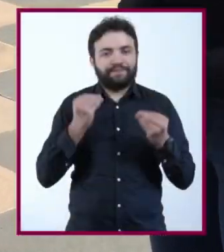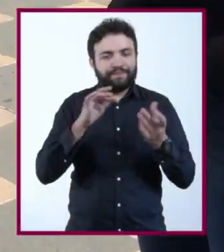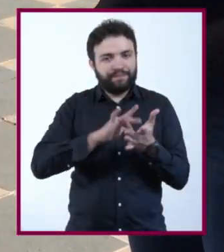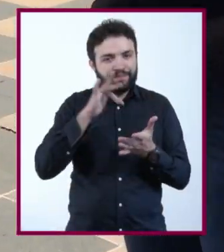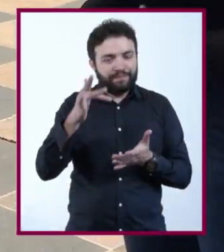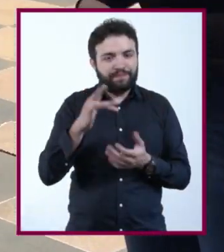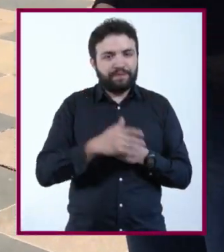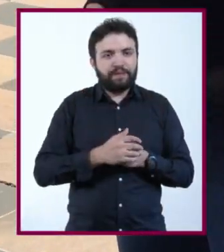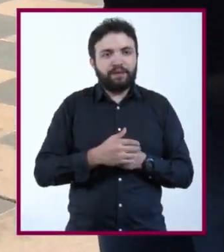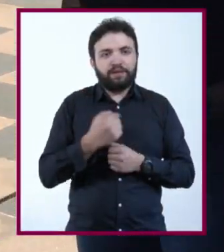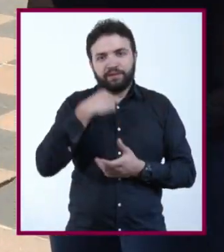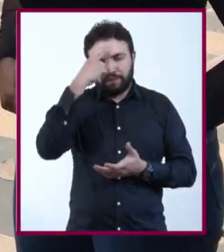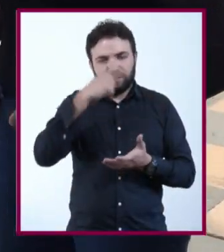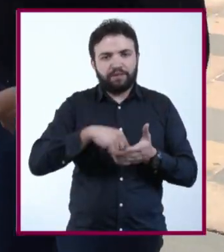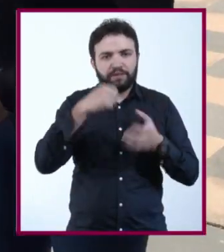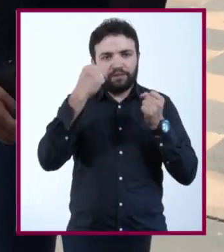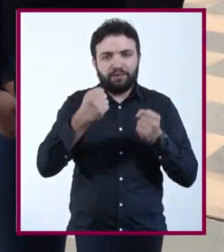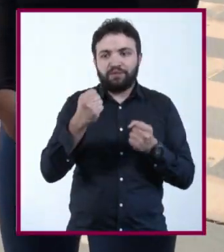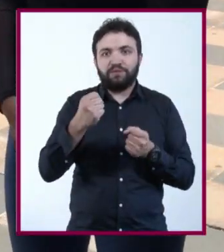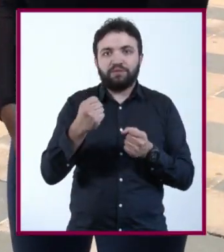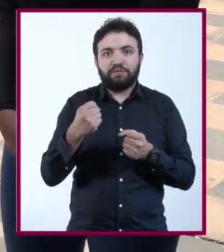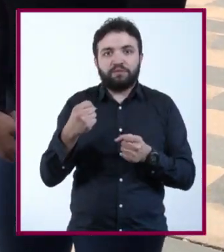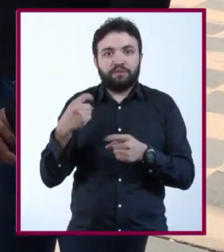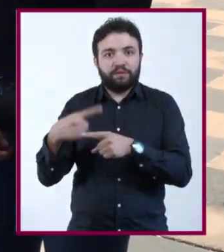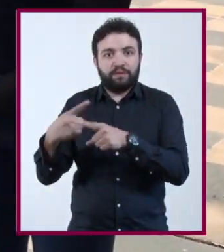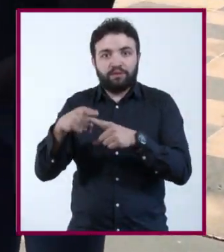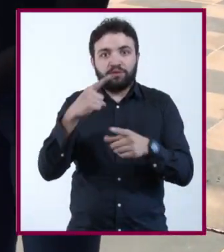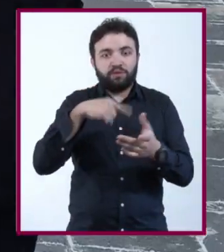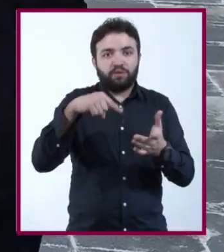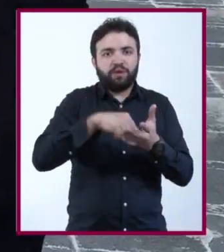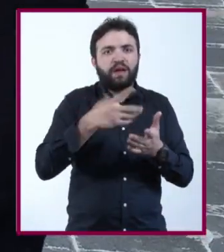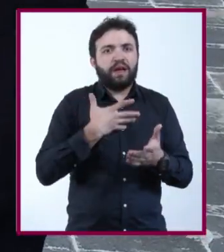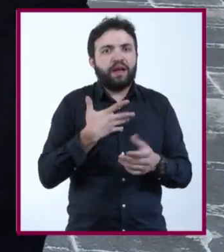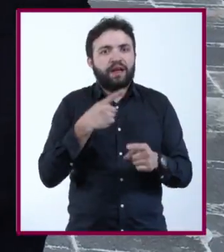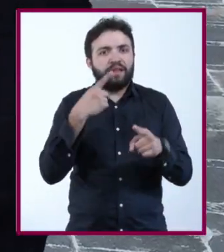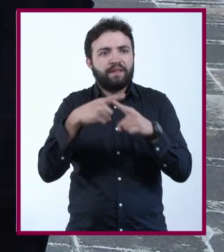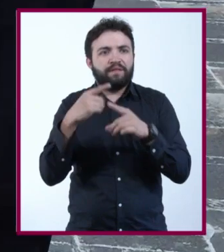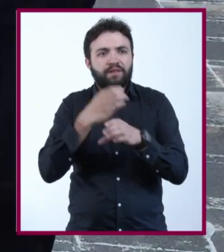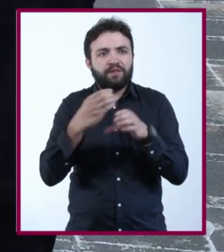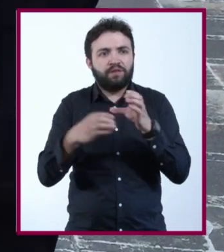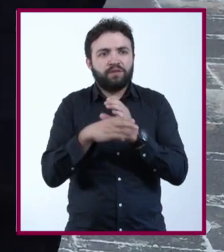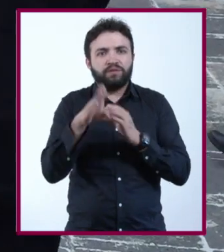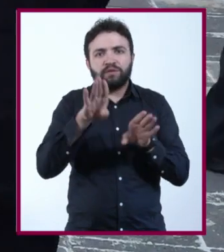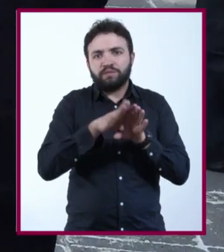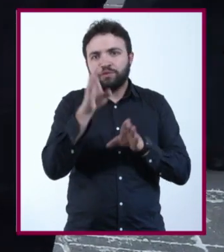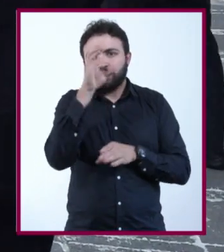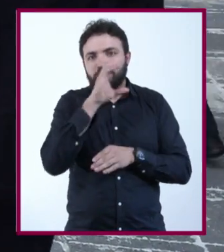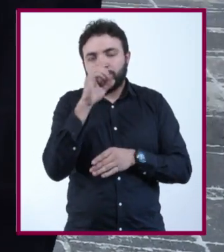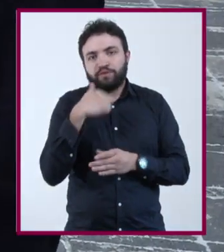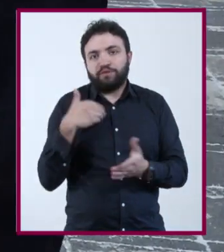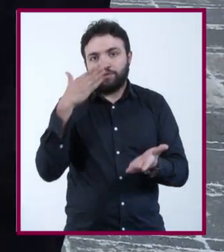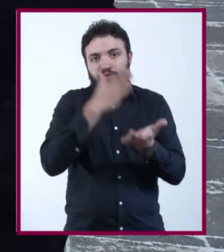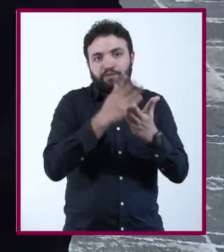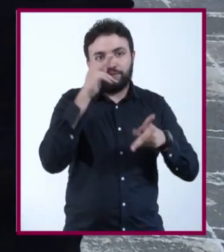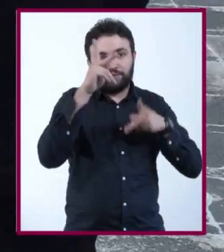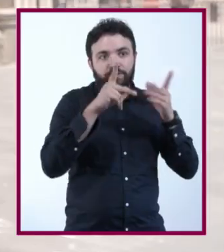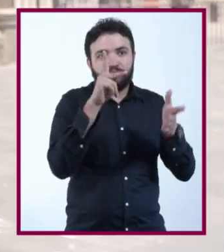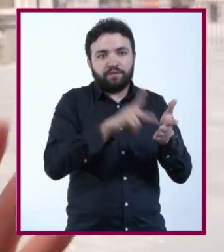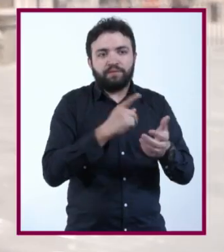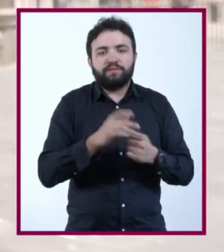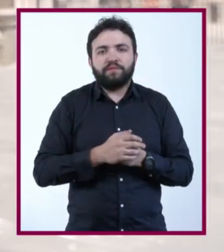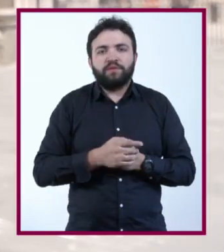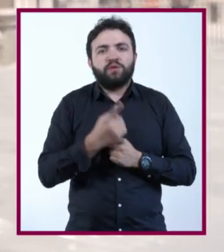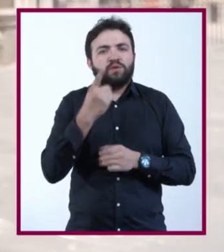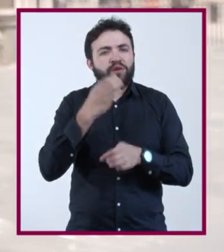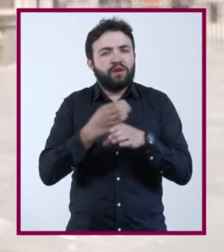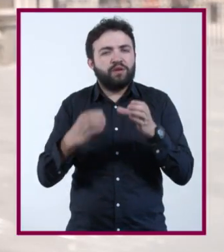Muchas gracias, Jorge Pedro. Seguramente cada rincón de este imponente edificio tiene alguna curiosidad que podemos descubrir en nuestra siguiente visita. Una